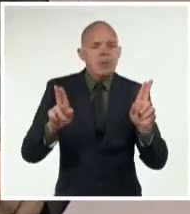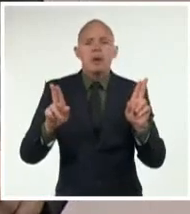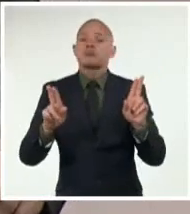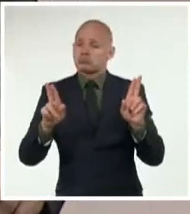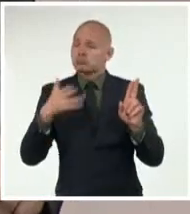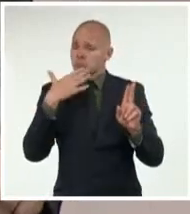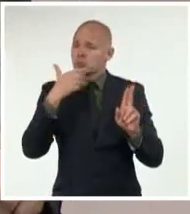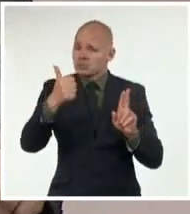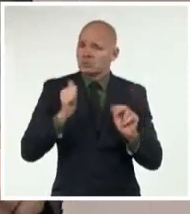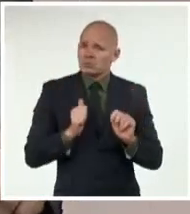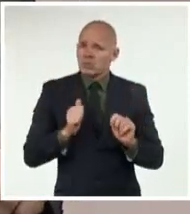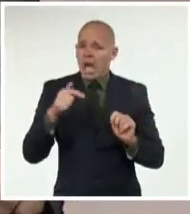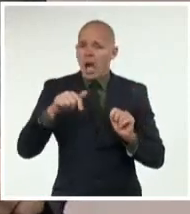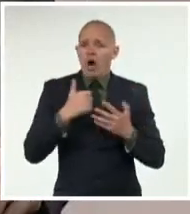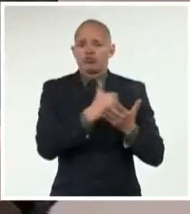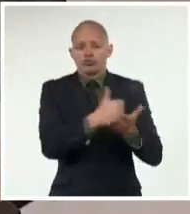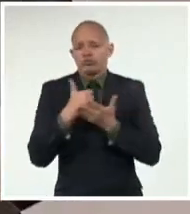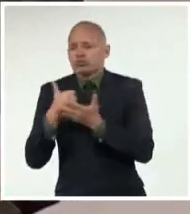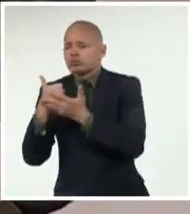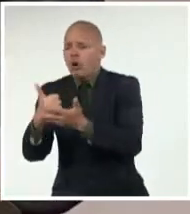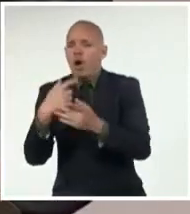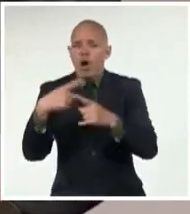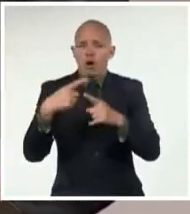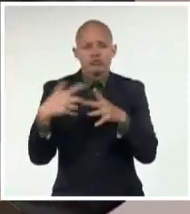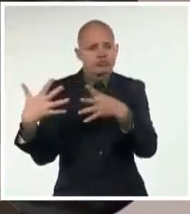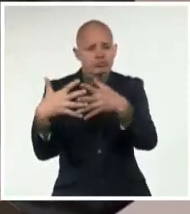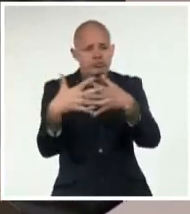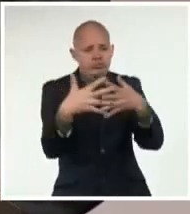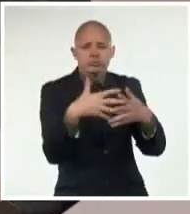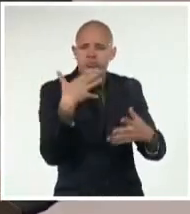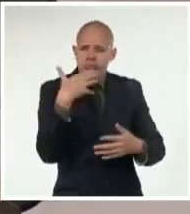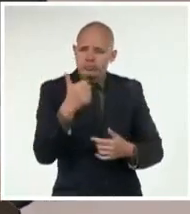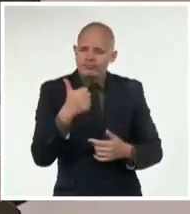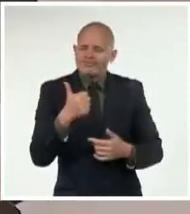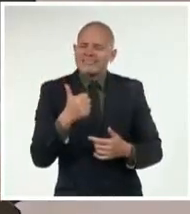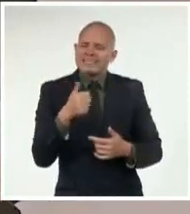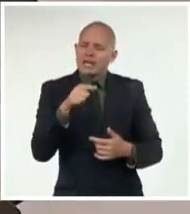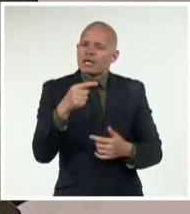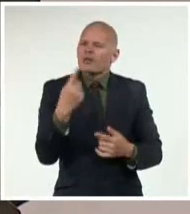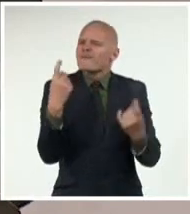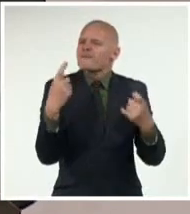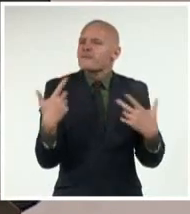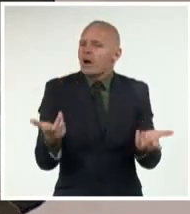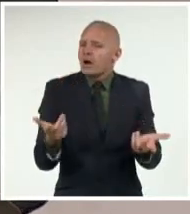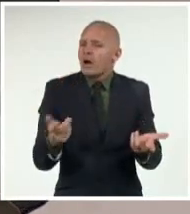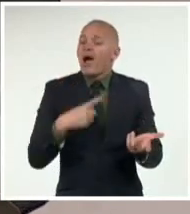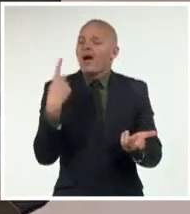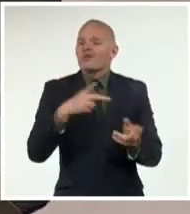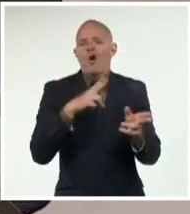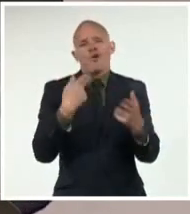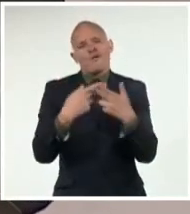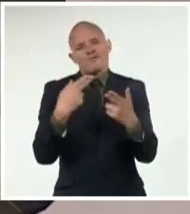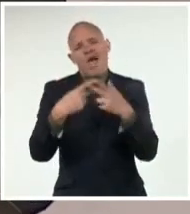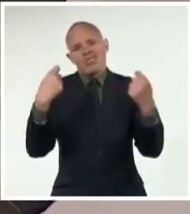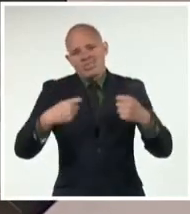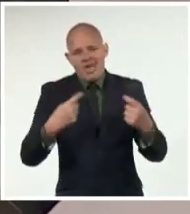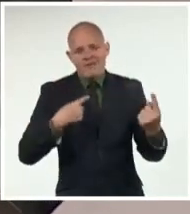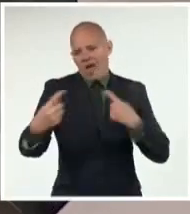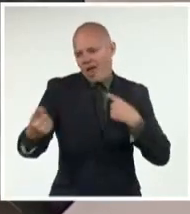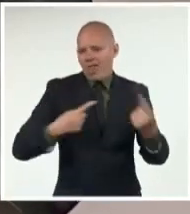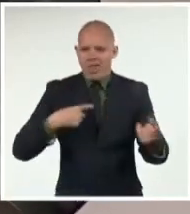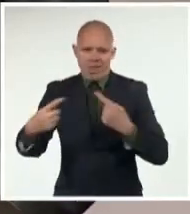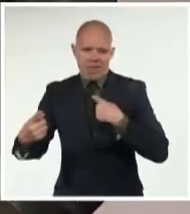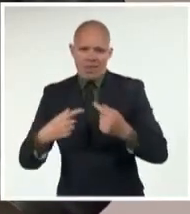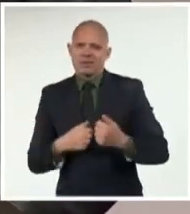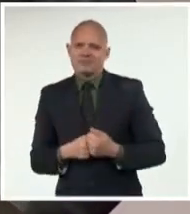internacional. Para lograrlo, debemos desarrollar relaciones transparentes, de confianza y sinceridad,